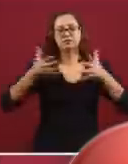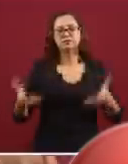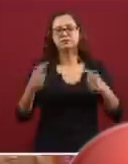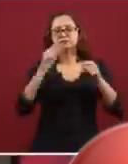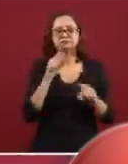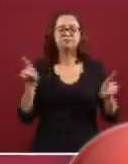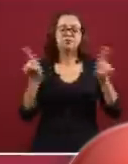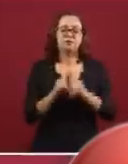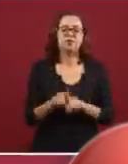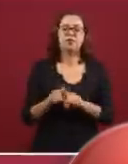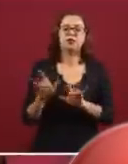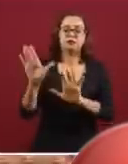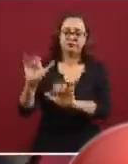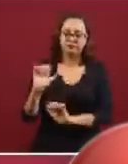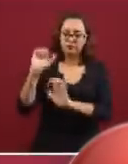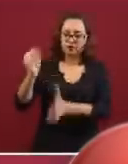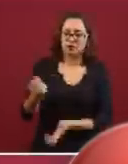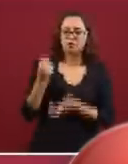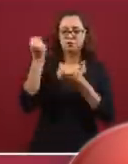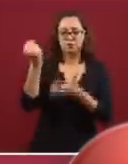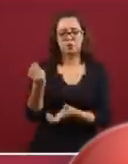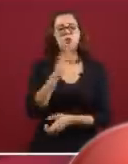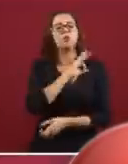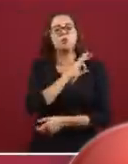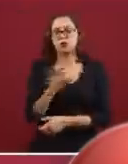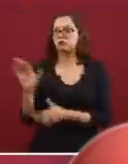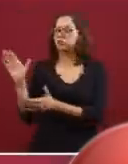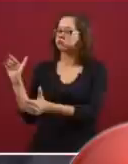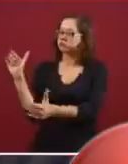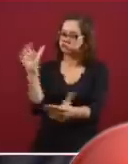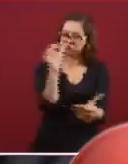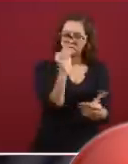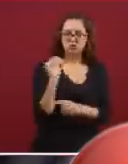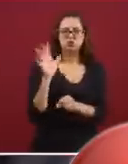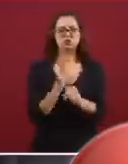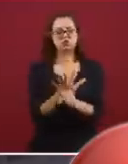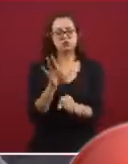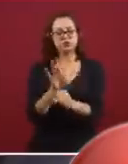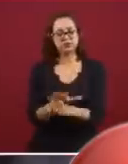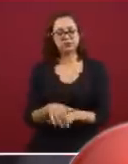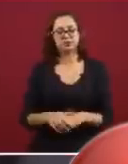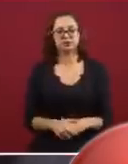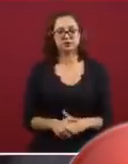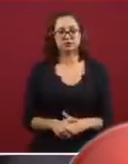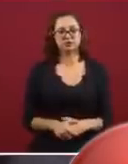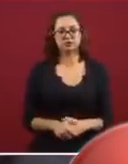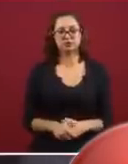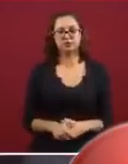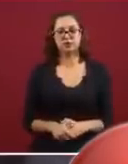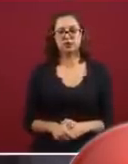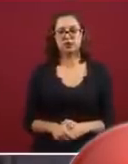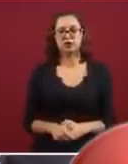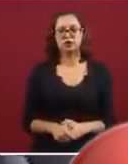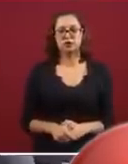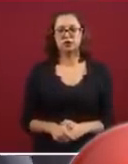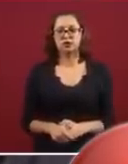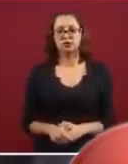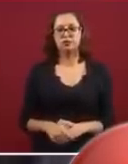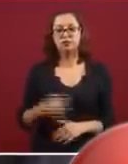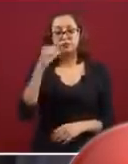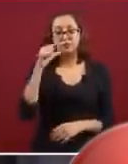de ingresos va a permitir tener recaudación suficiente. Yo ayer hablé de que me